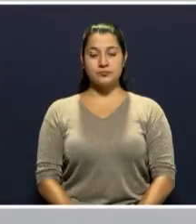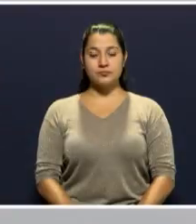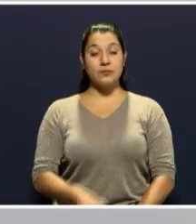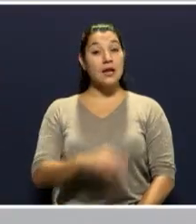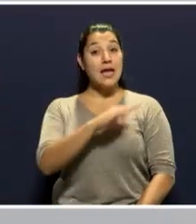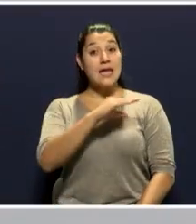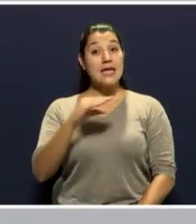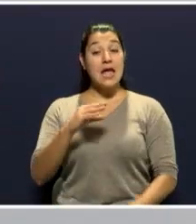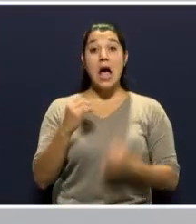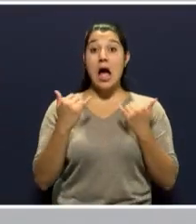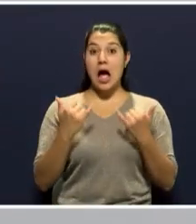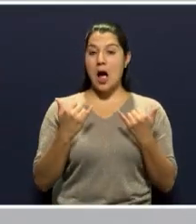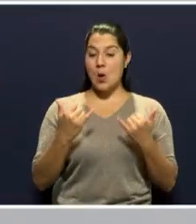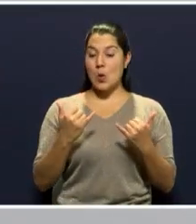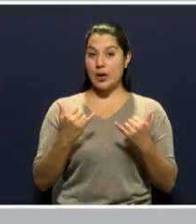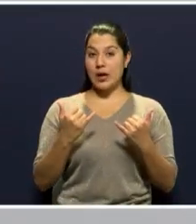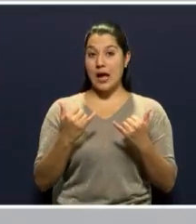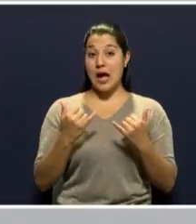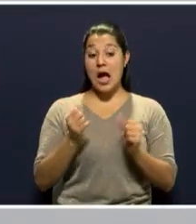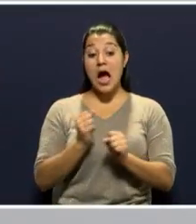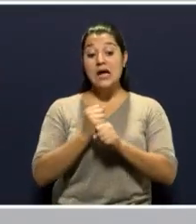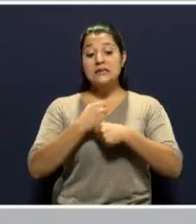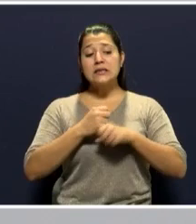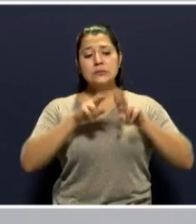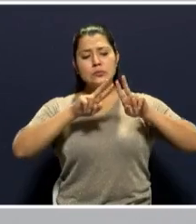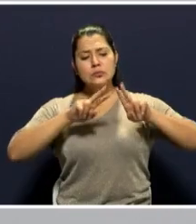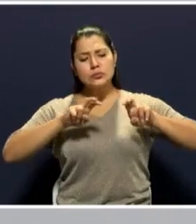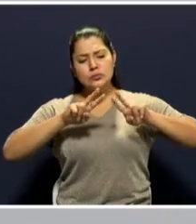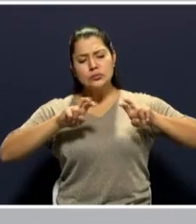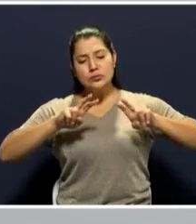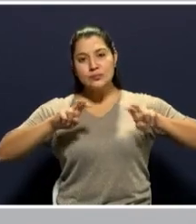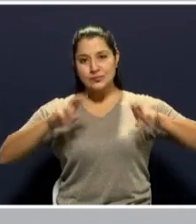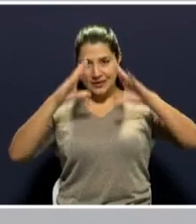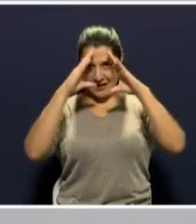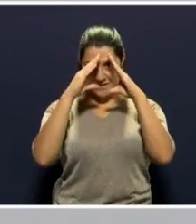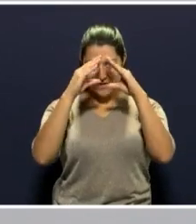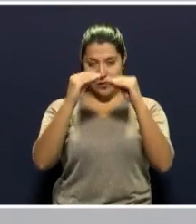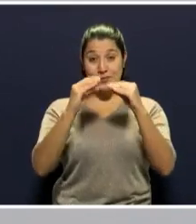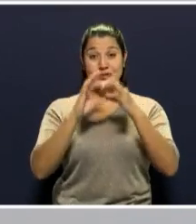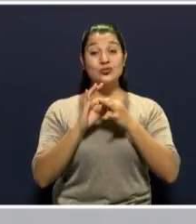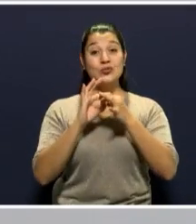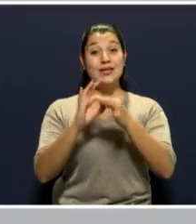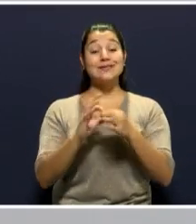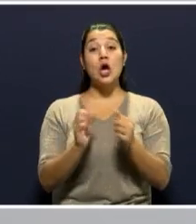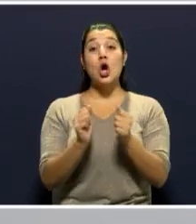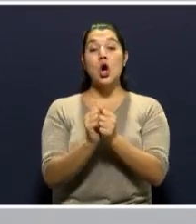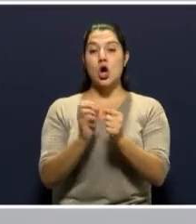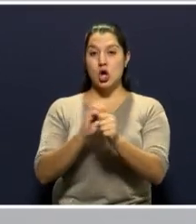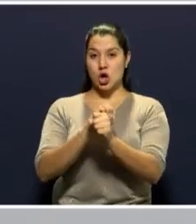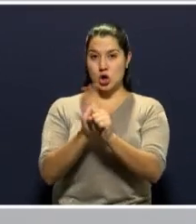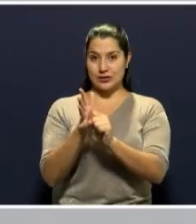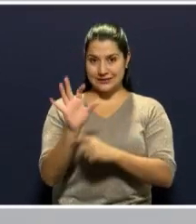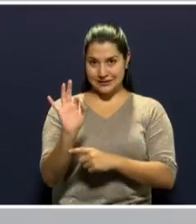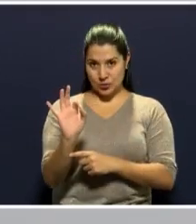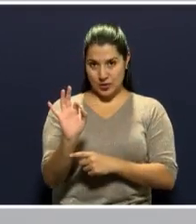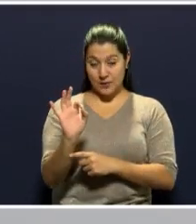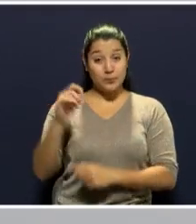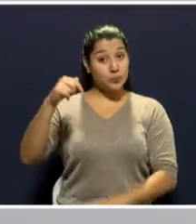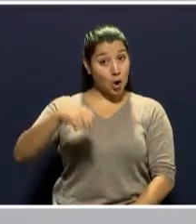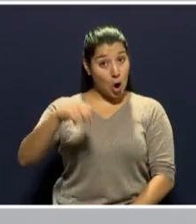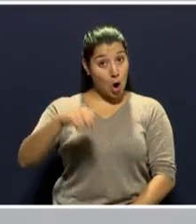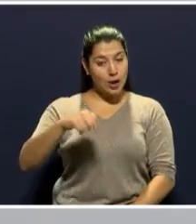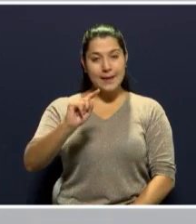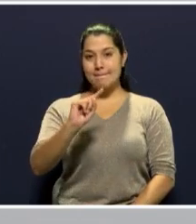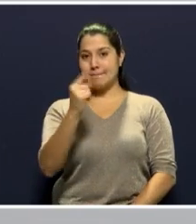Y vamos ahora a hacer un análisis de los datos disponibles sobre el COVID-19. Hoy es